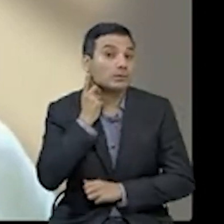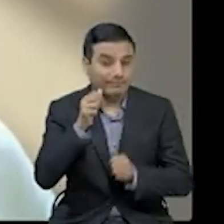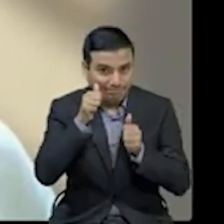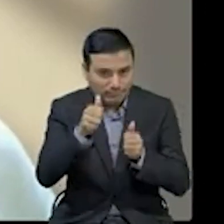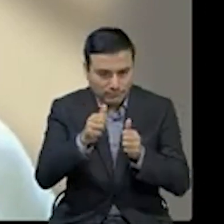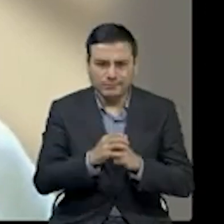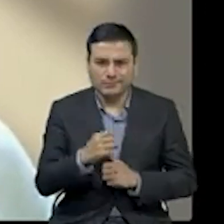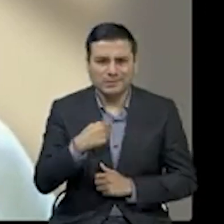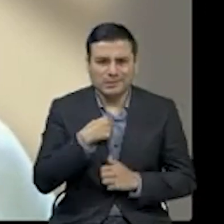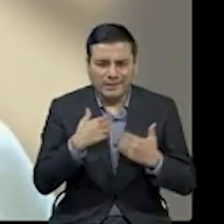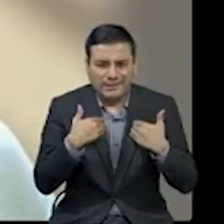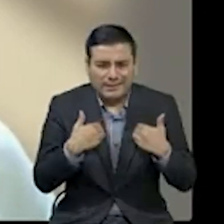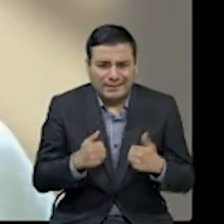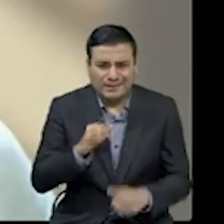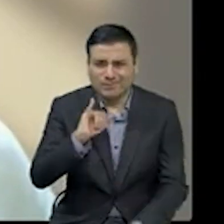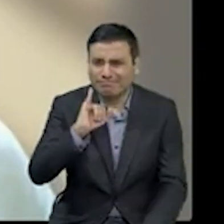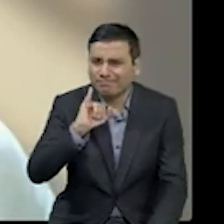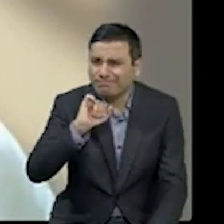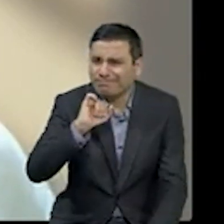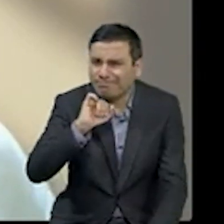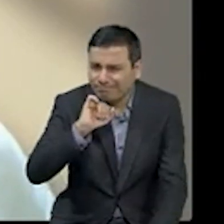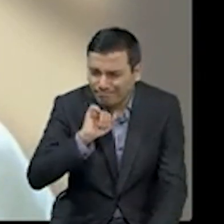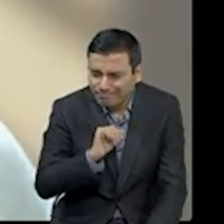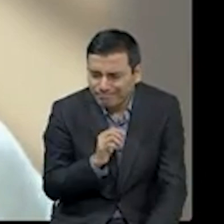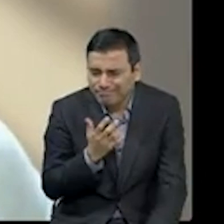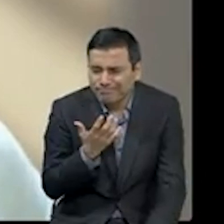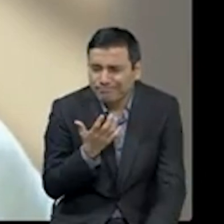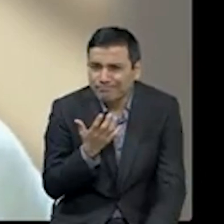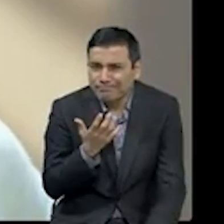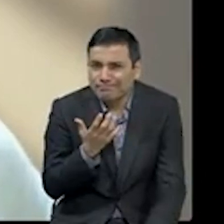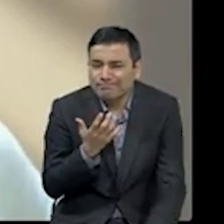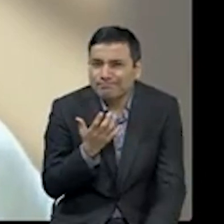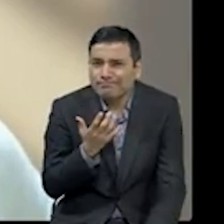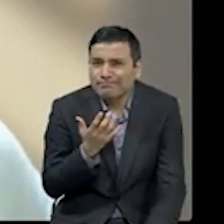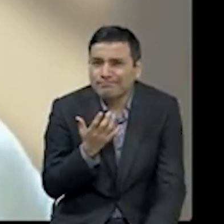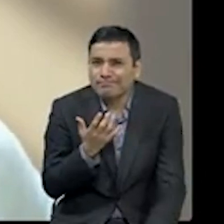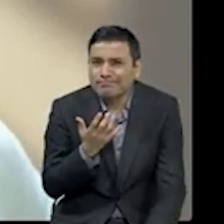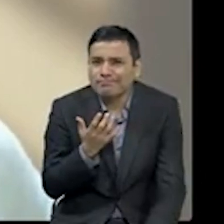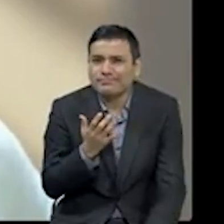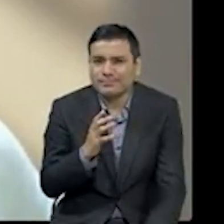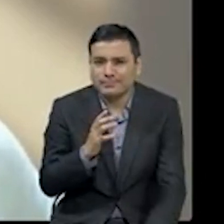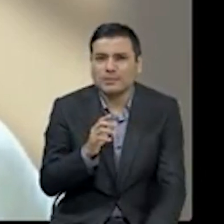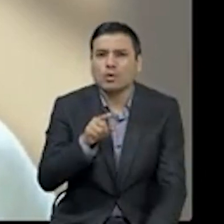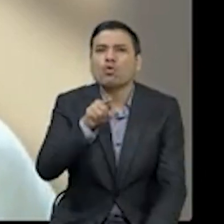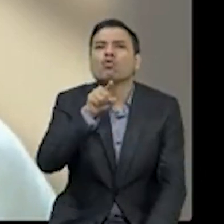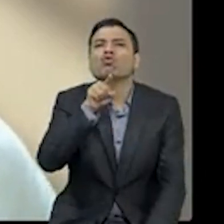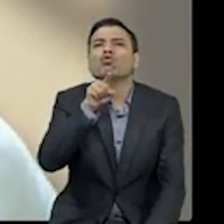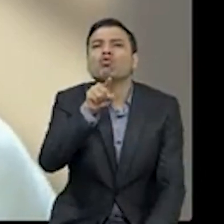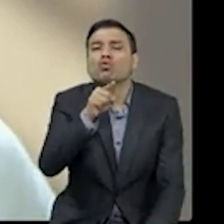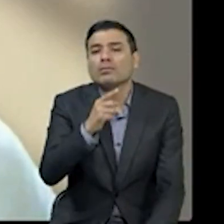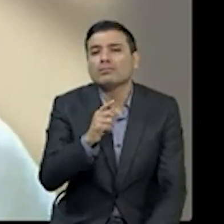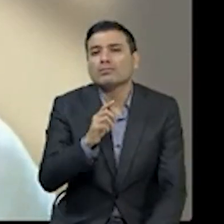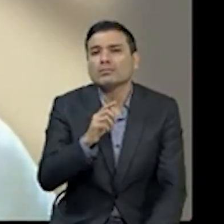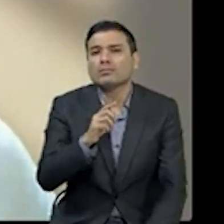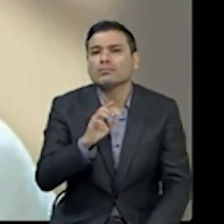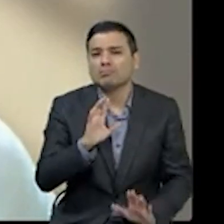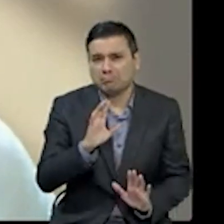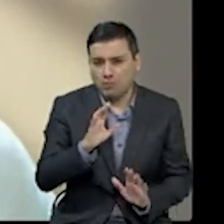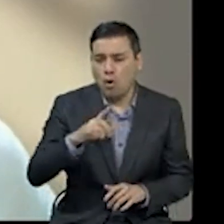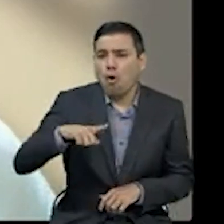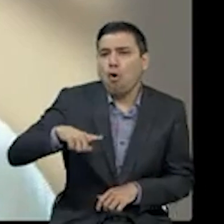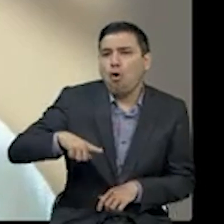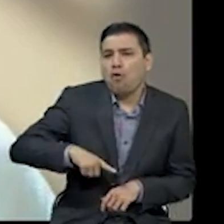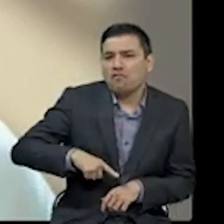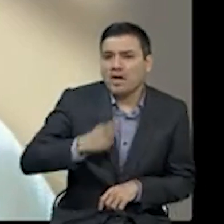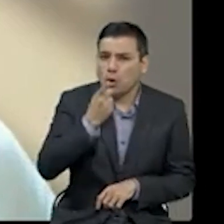yo entiendo el uso de la austeridad selectiva como instrumento para